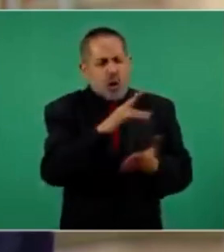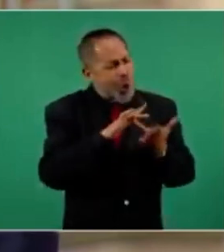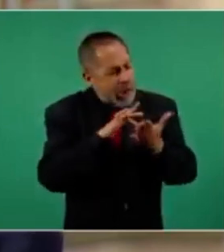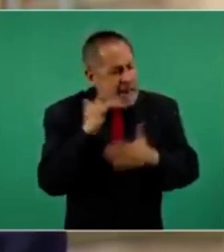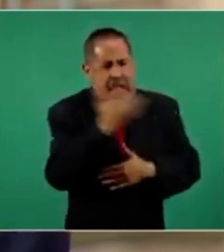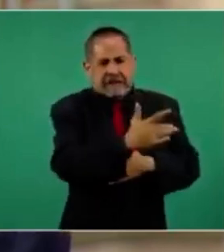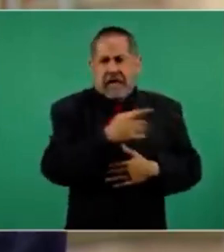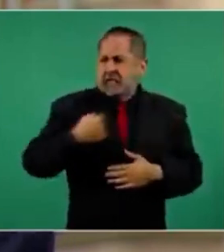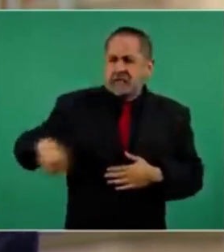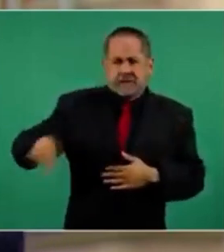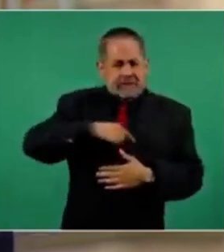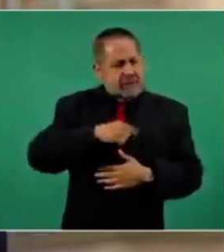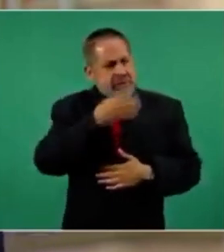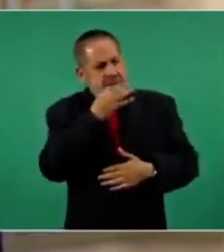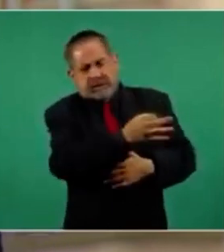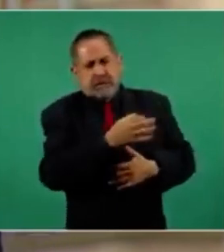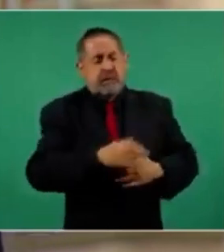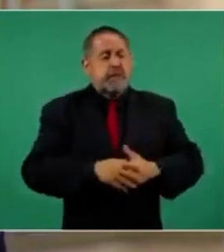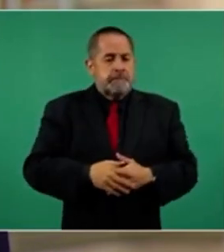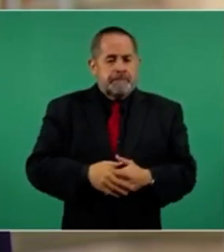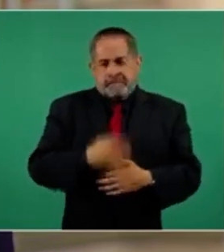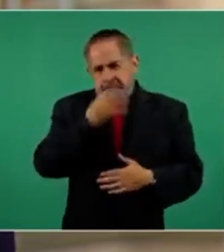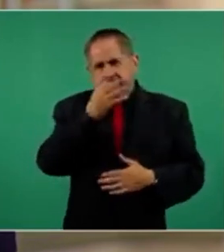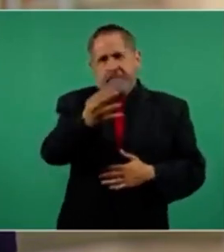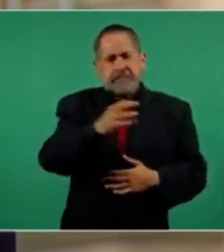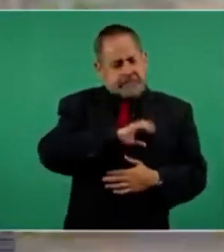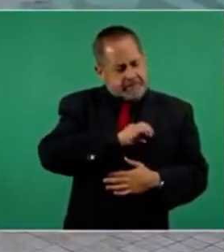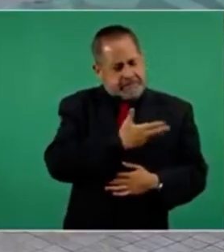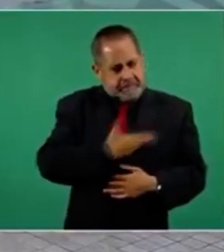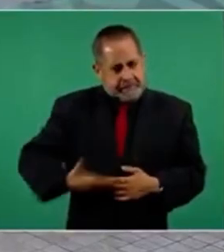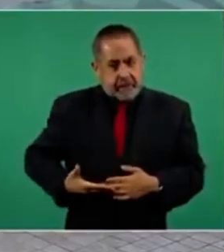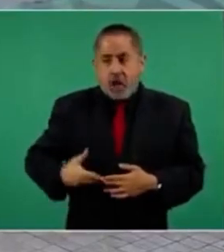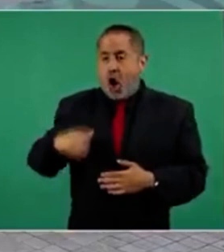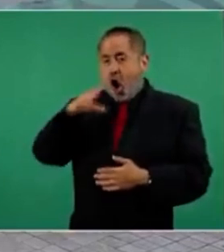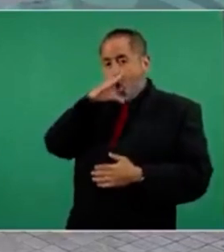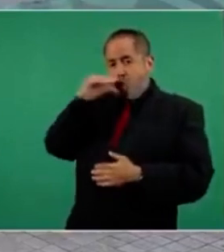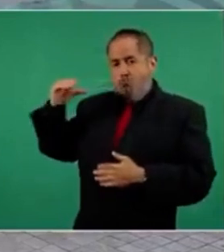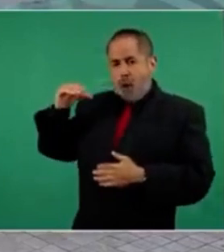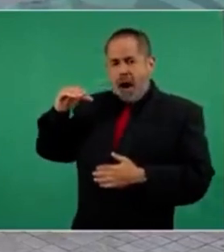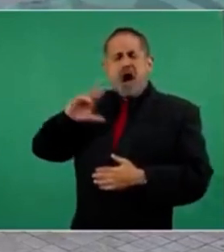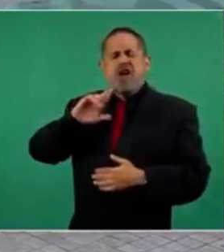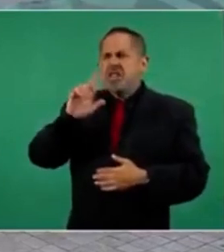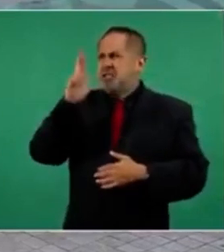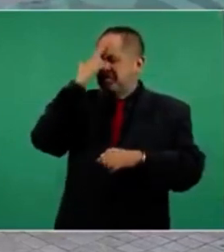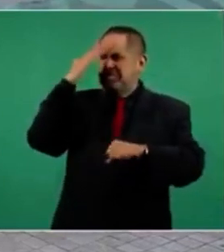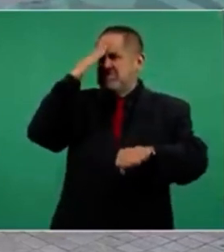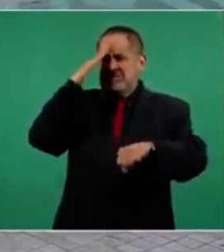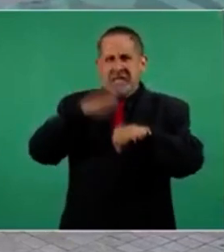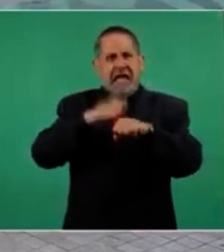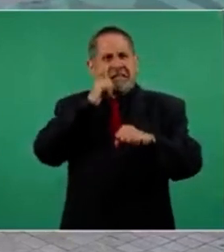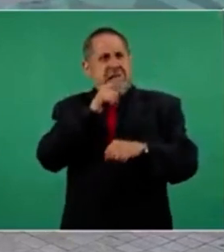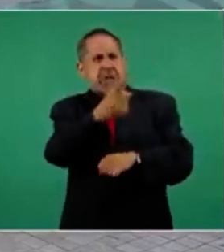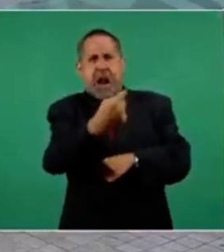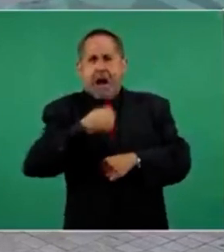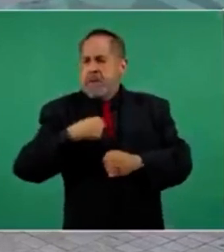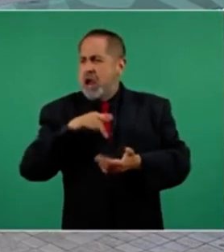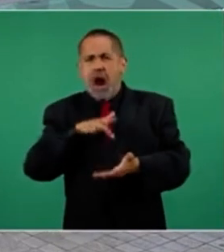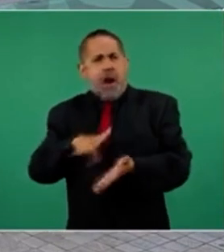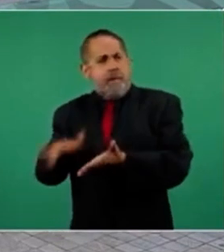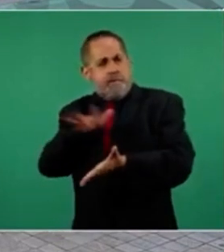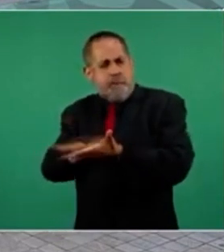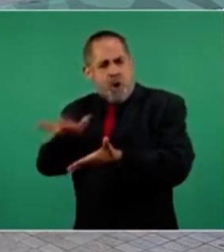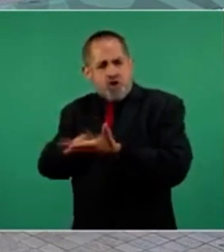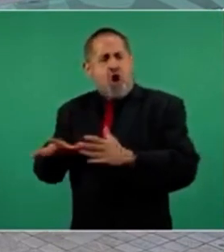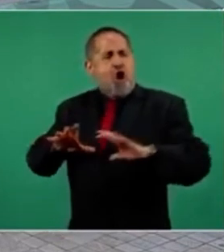profundo. Permítame decirle, querido presidente, que Cuba recordará siempre sus expresiones de apoyo, su permanente reclamo